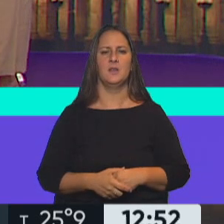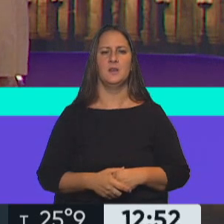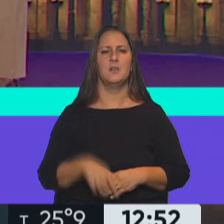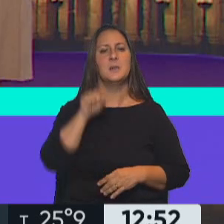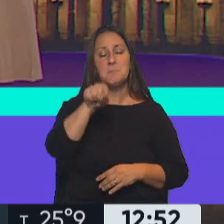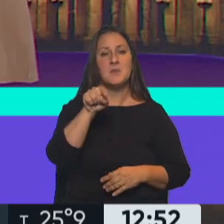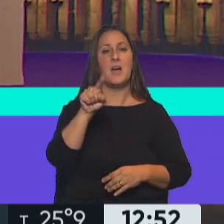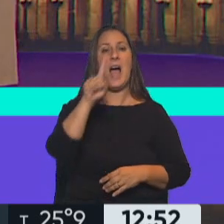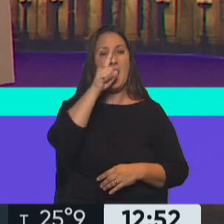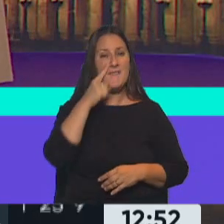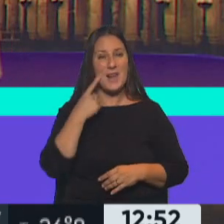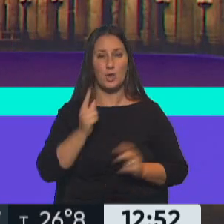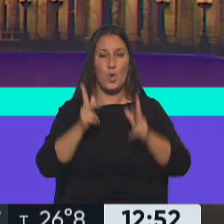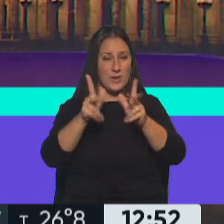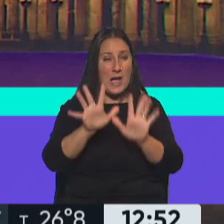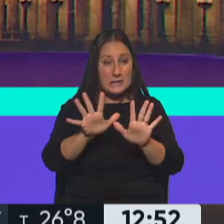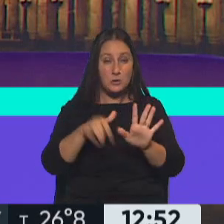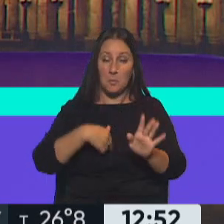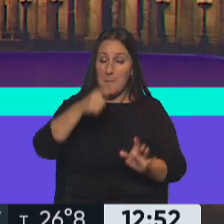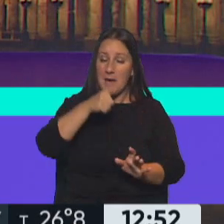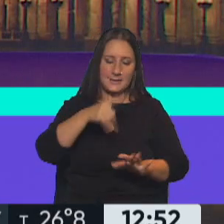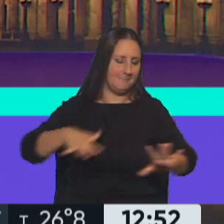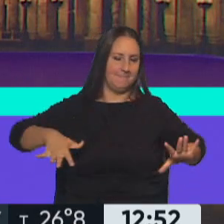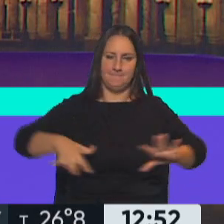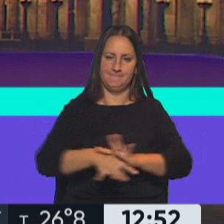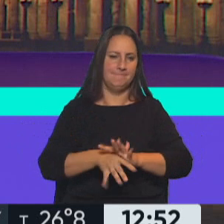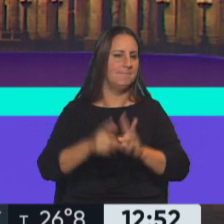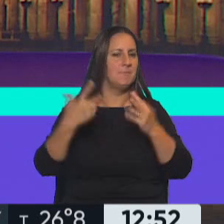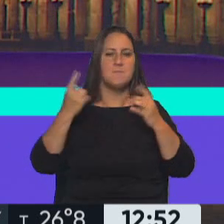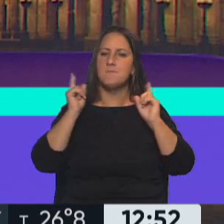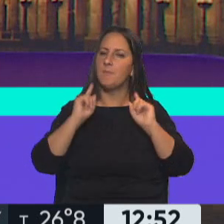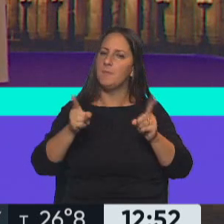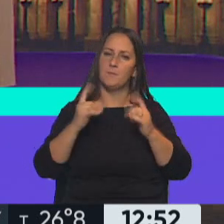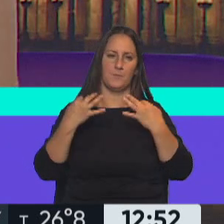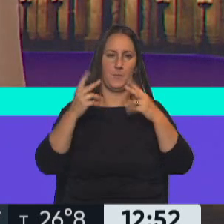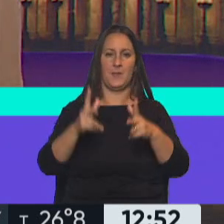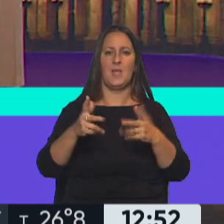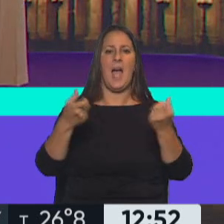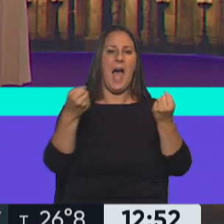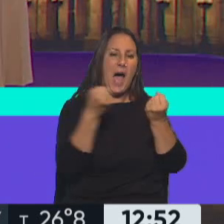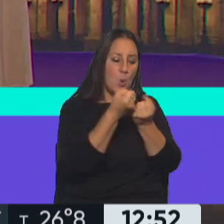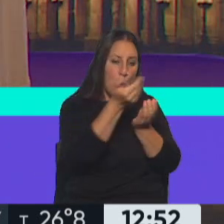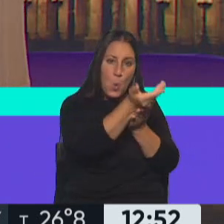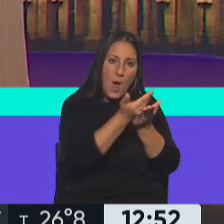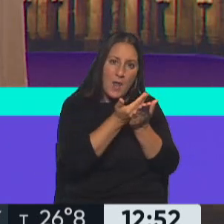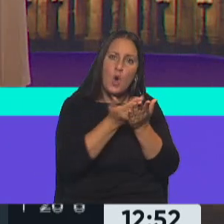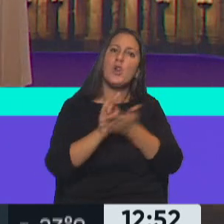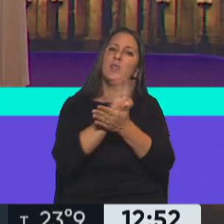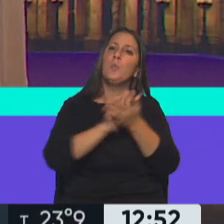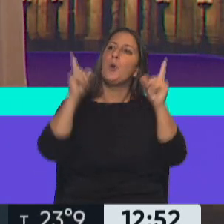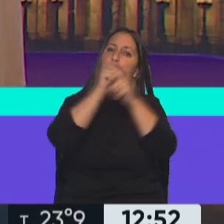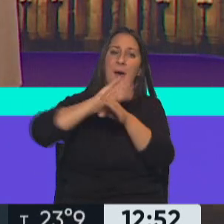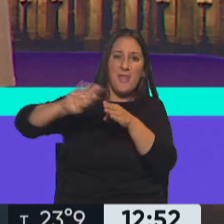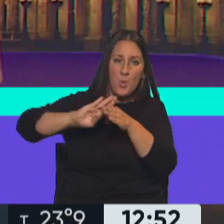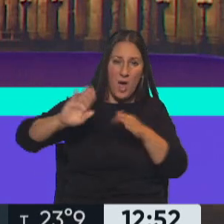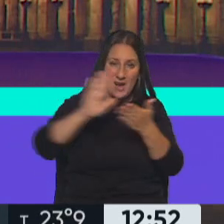extraordinario que Alberto Fernández dijera esto, porque las cosas hay que decirlas. El acuerdo no resuelve el problema de la deuda, dijo el